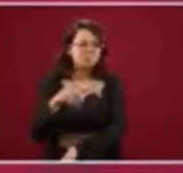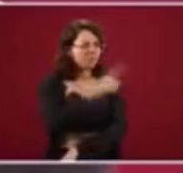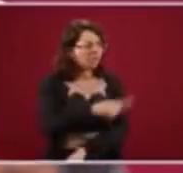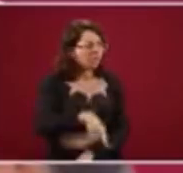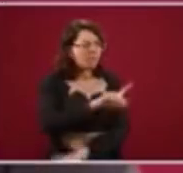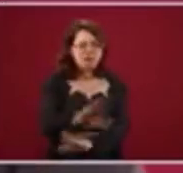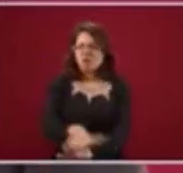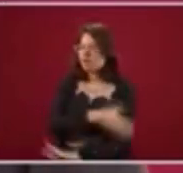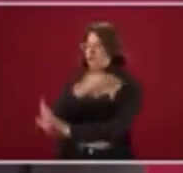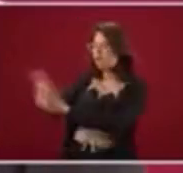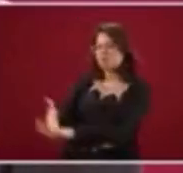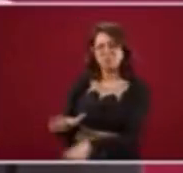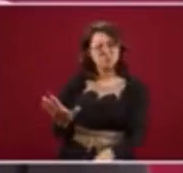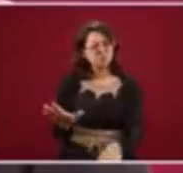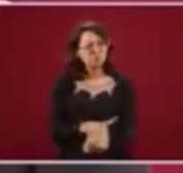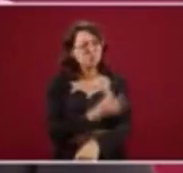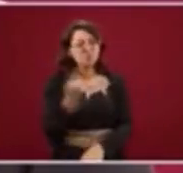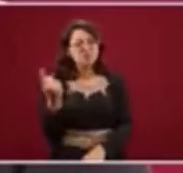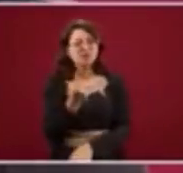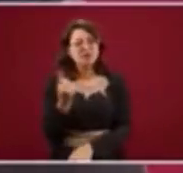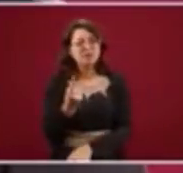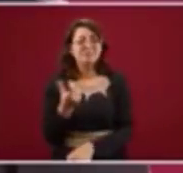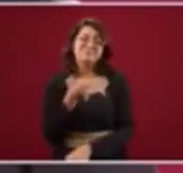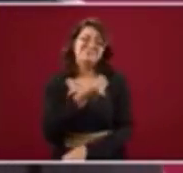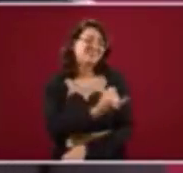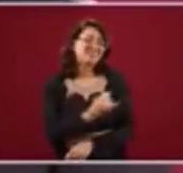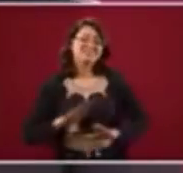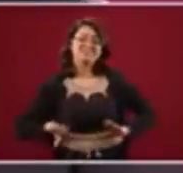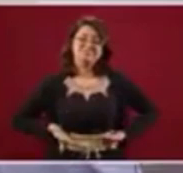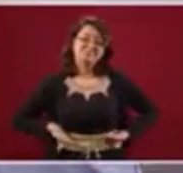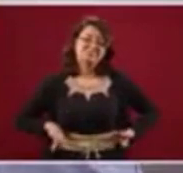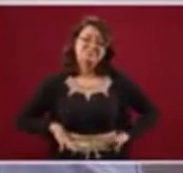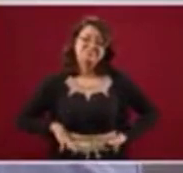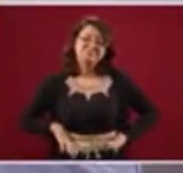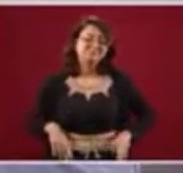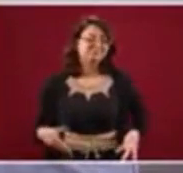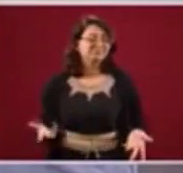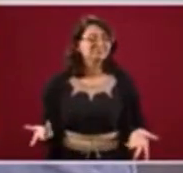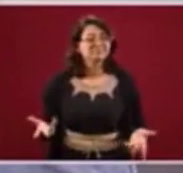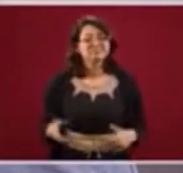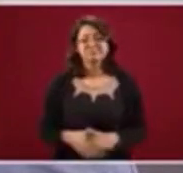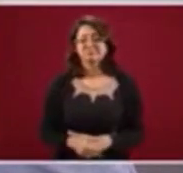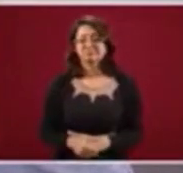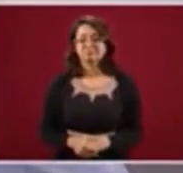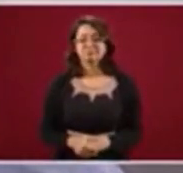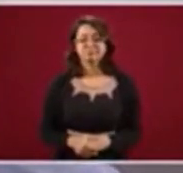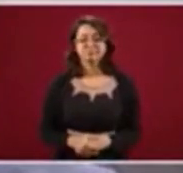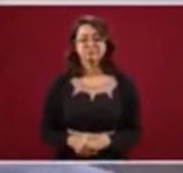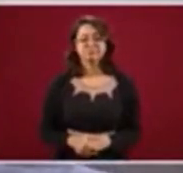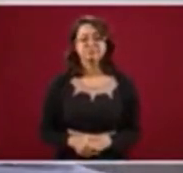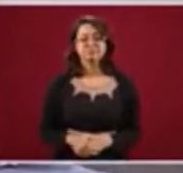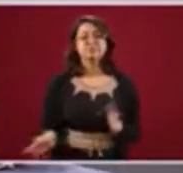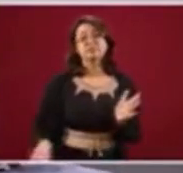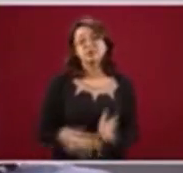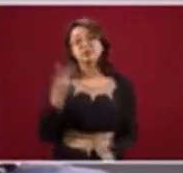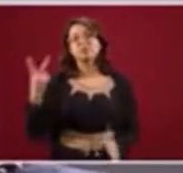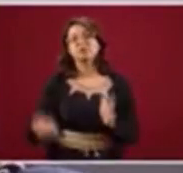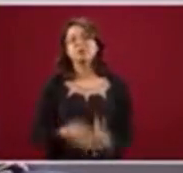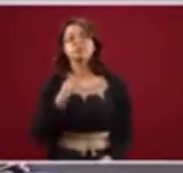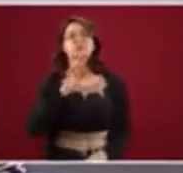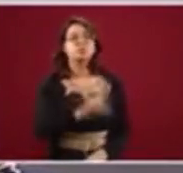Pero así son estas cosas. O sea, si nos ponemos a estar contestando